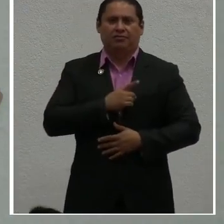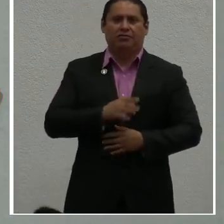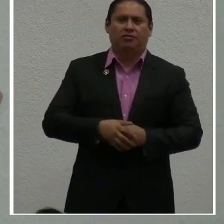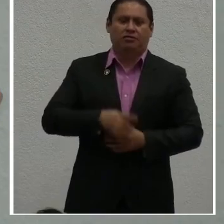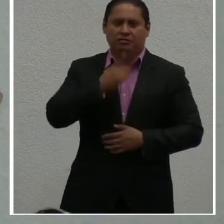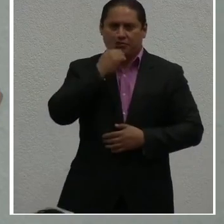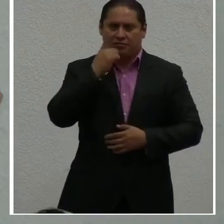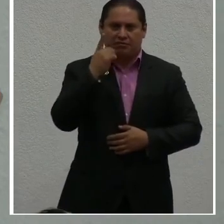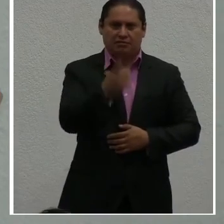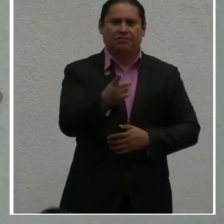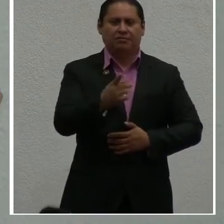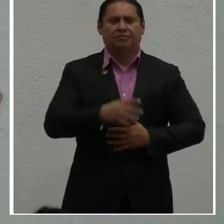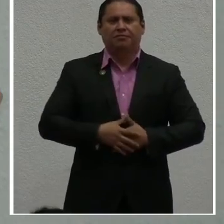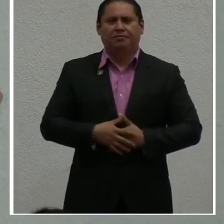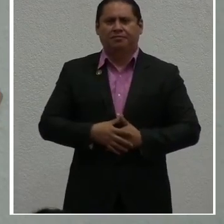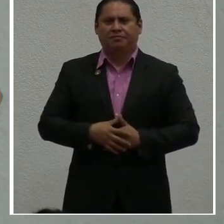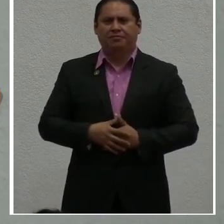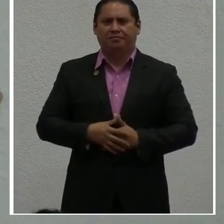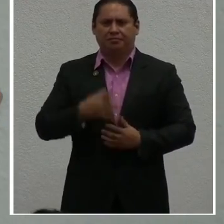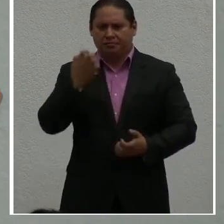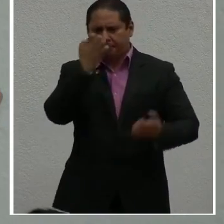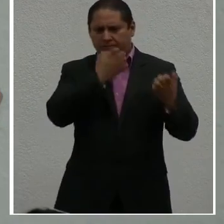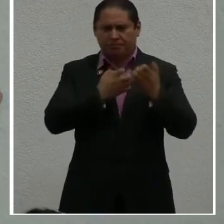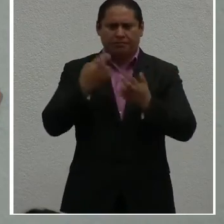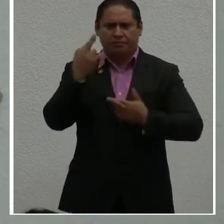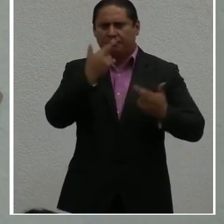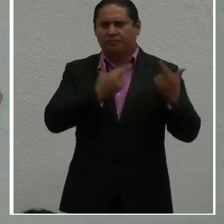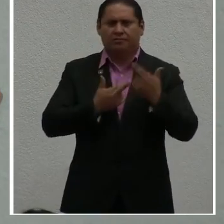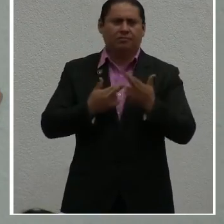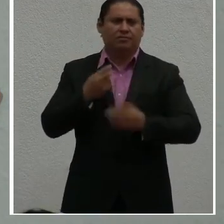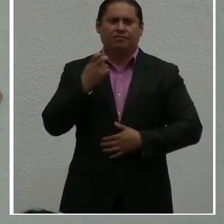diciendo, analicemos, chequemos, esto